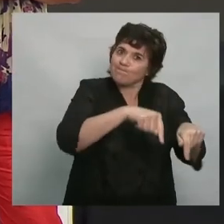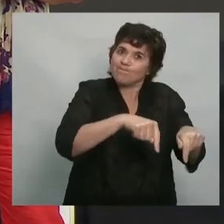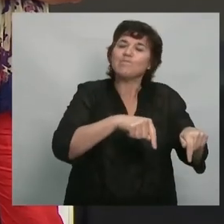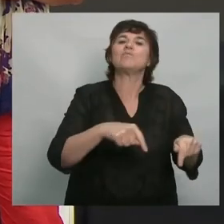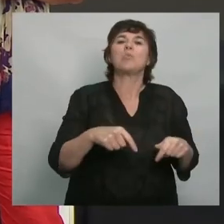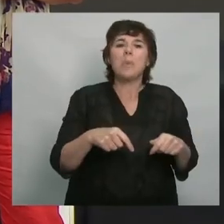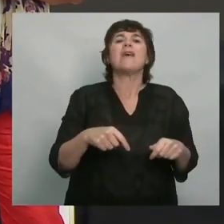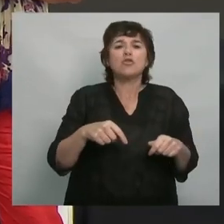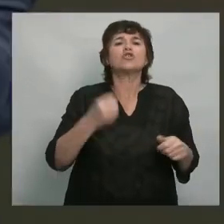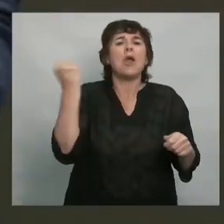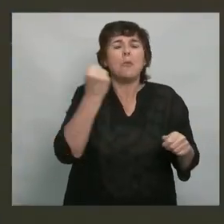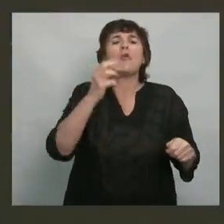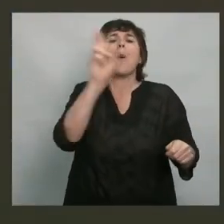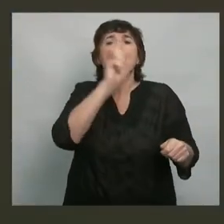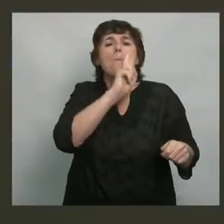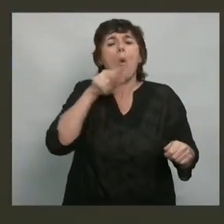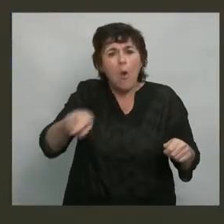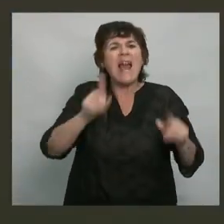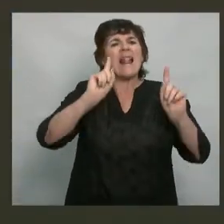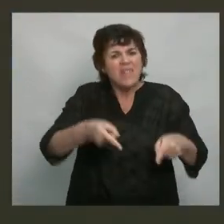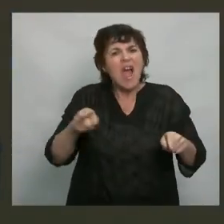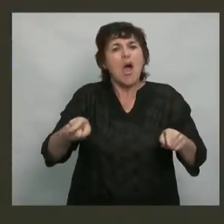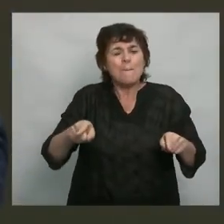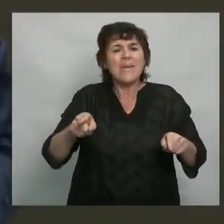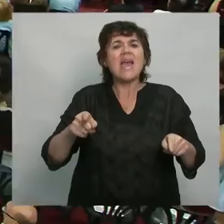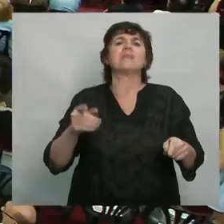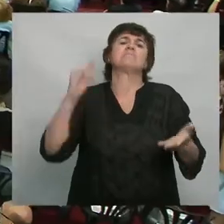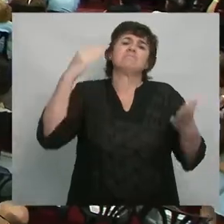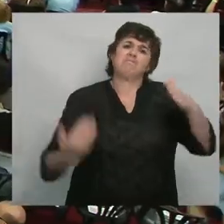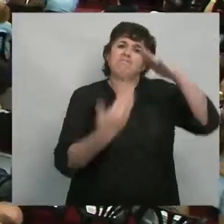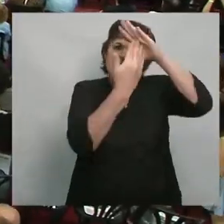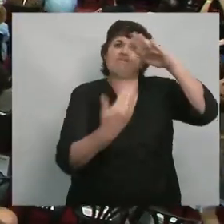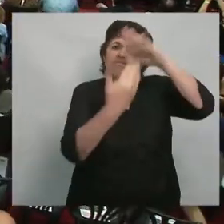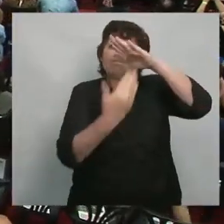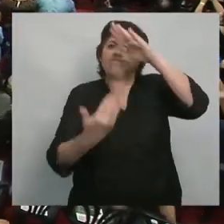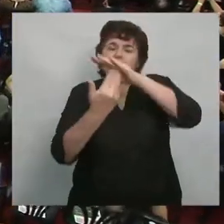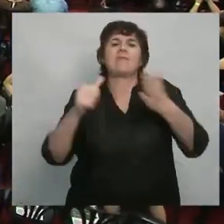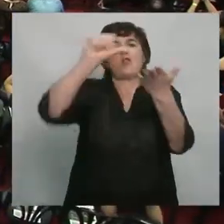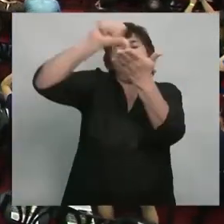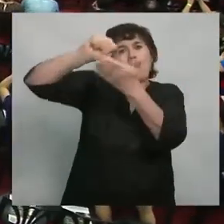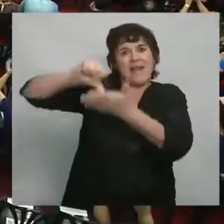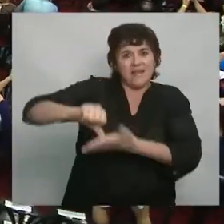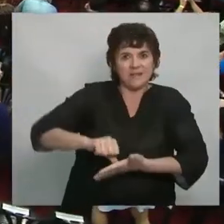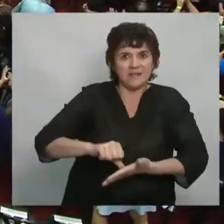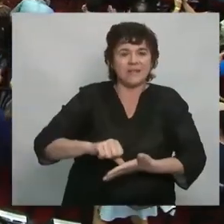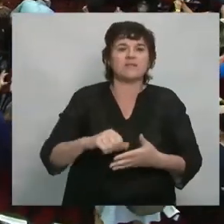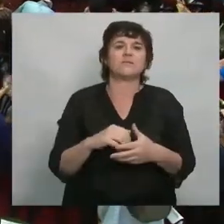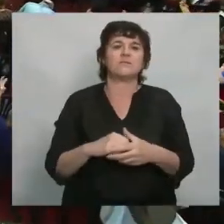que las mujeres estén dirigiendo las organizaciones académicas de nuestros países.